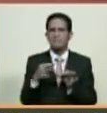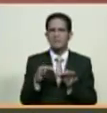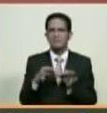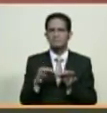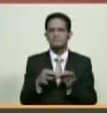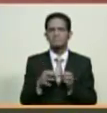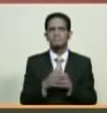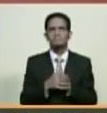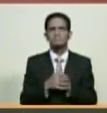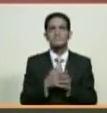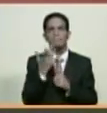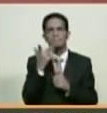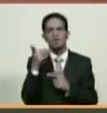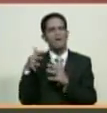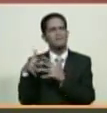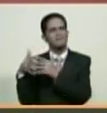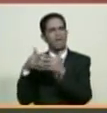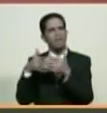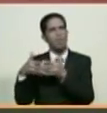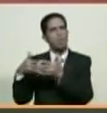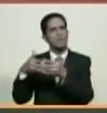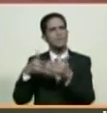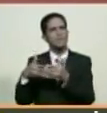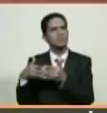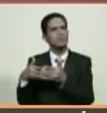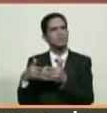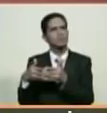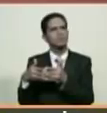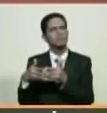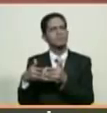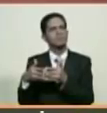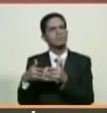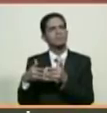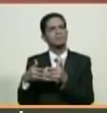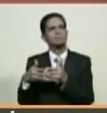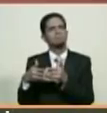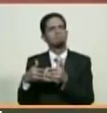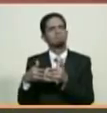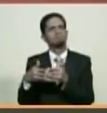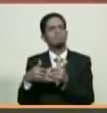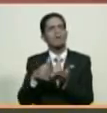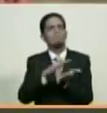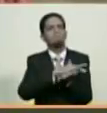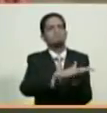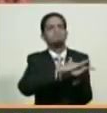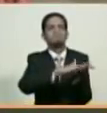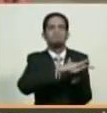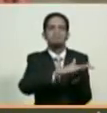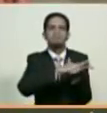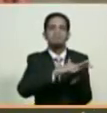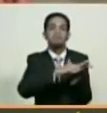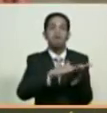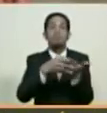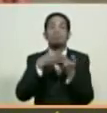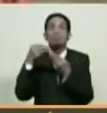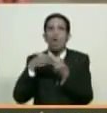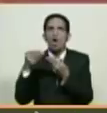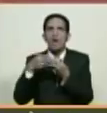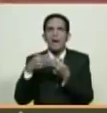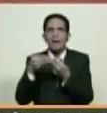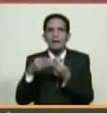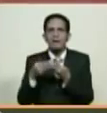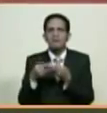de los Estados Unidos de Norteamérica le da la gana de imprimir millones y millones y millones y millones de dólares, no es que lo haría, sino que lo